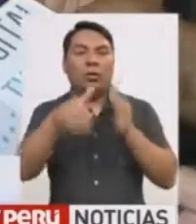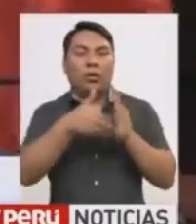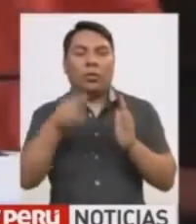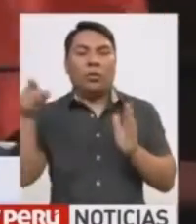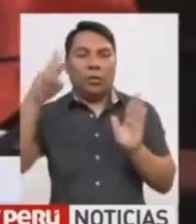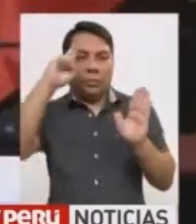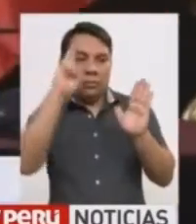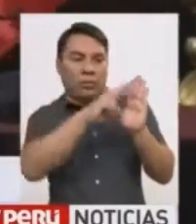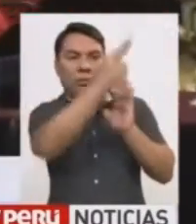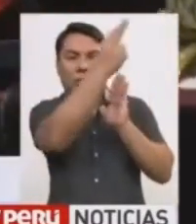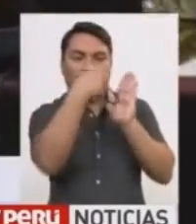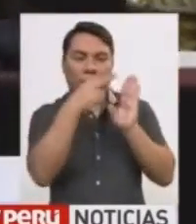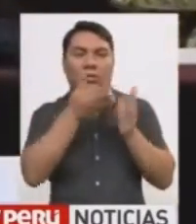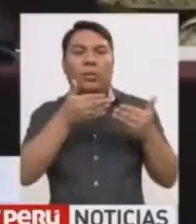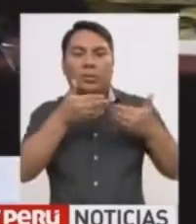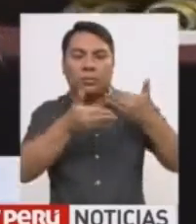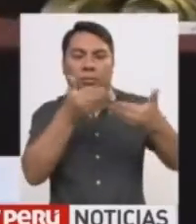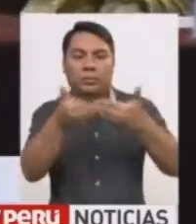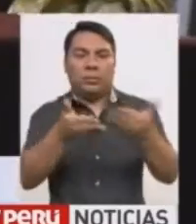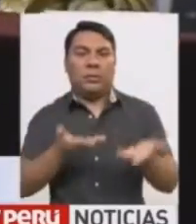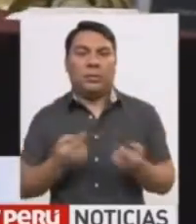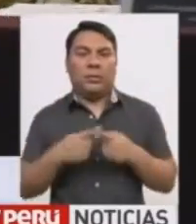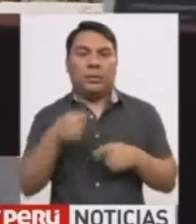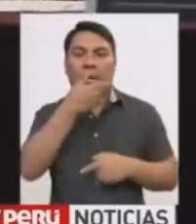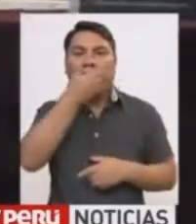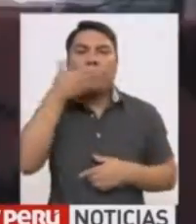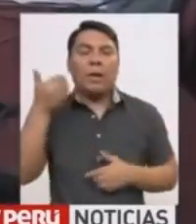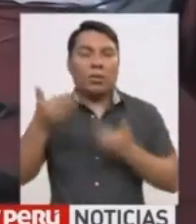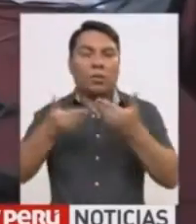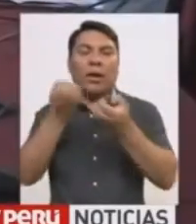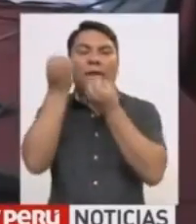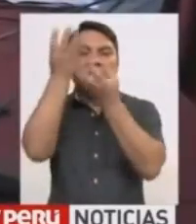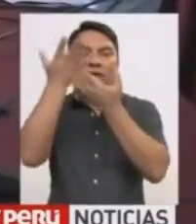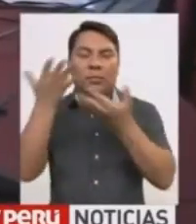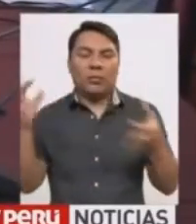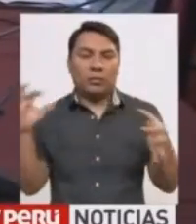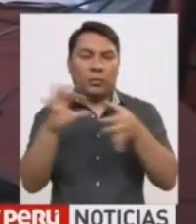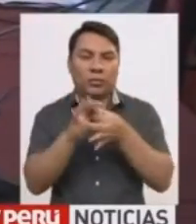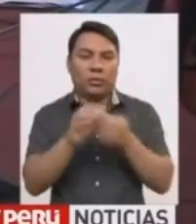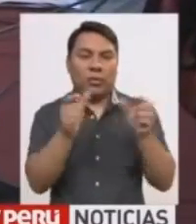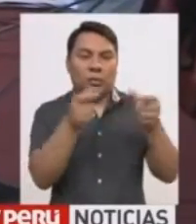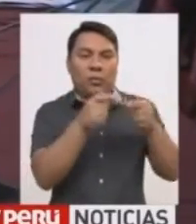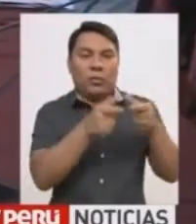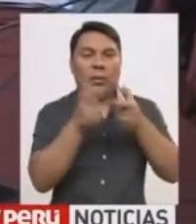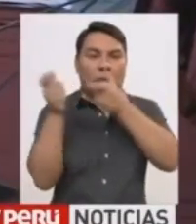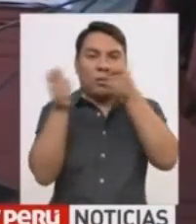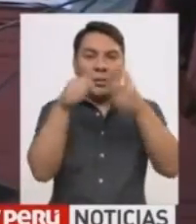de la ley. Con el reglamento se espera mejorar los canales de información de los procuradores del Estado.